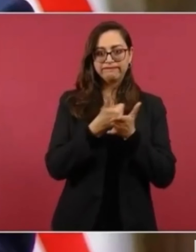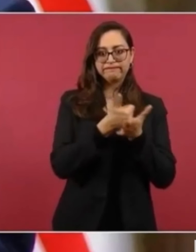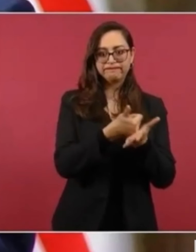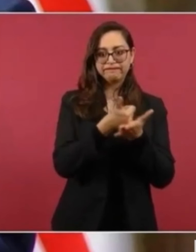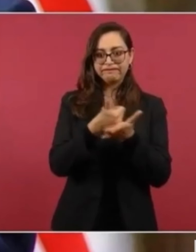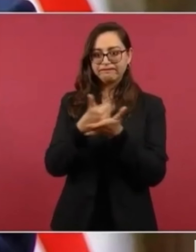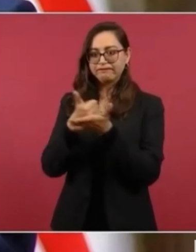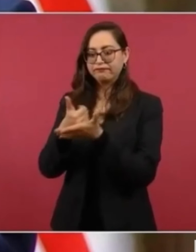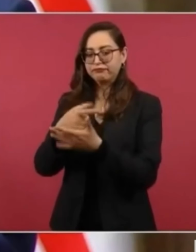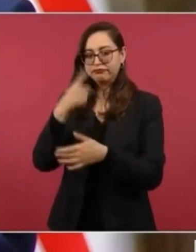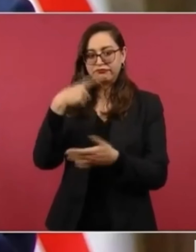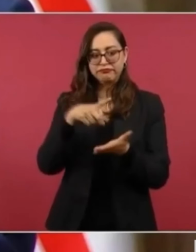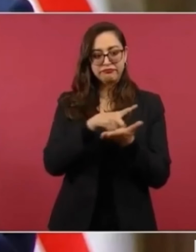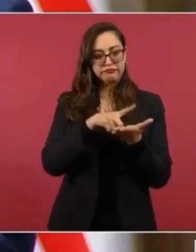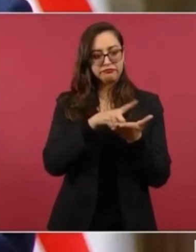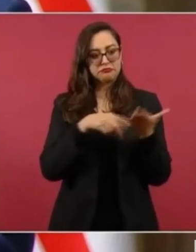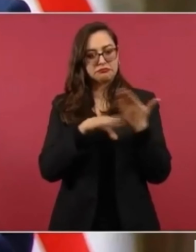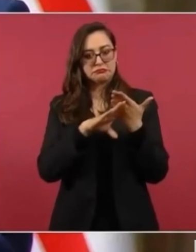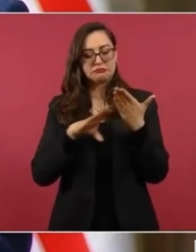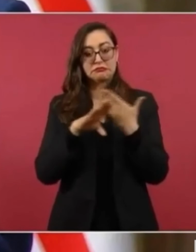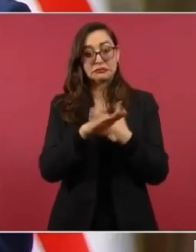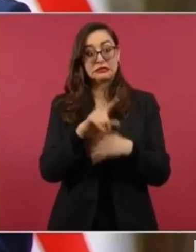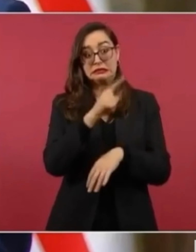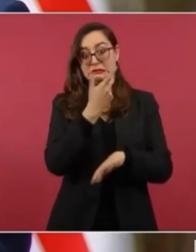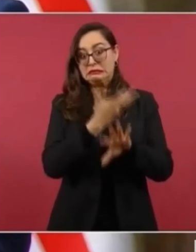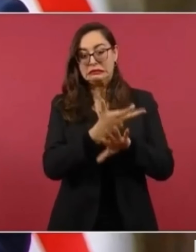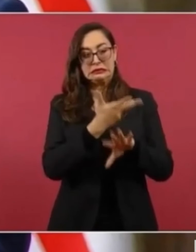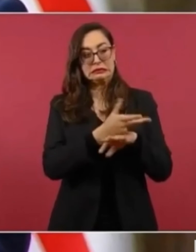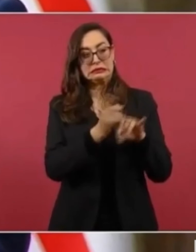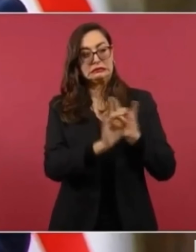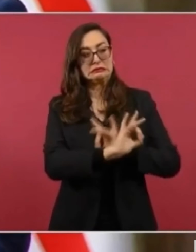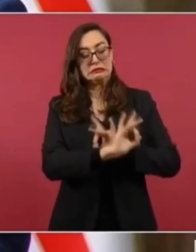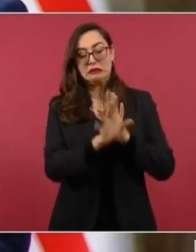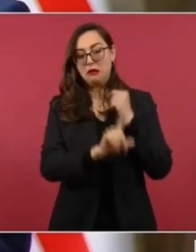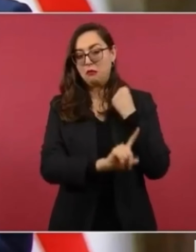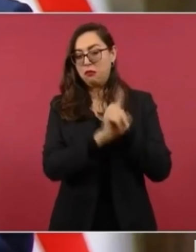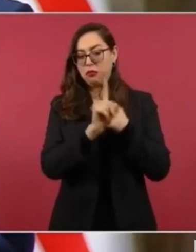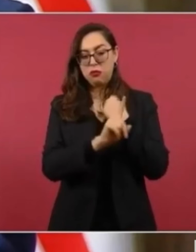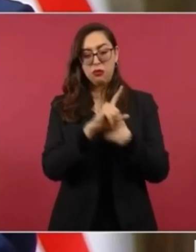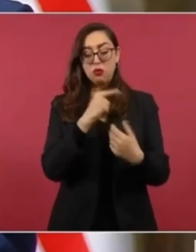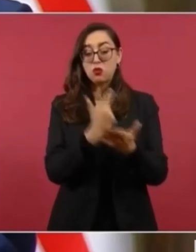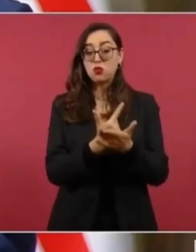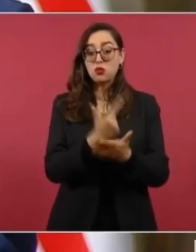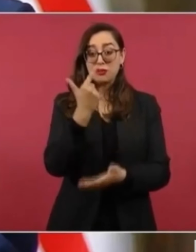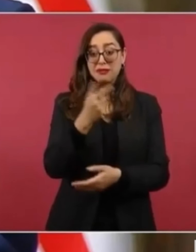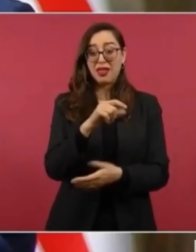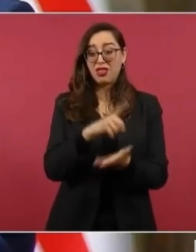lo que está sucediendo en Estados Unidos, las muertes